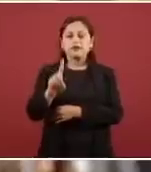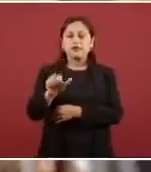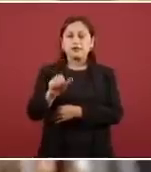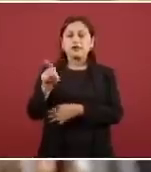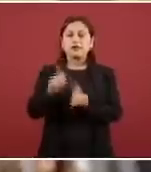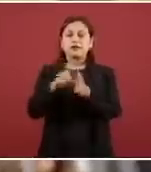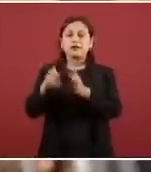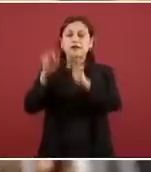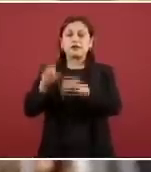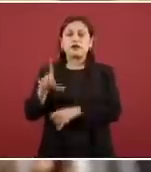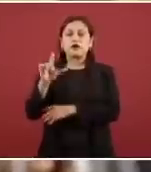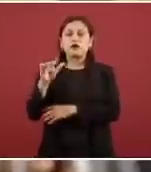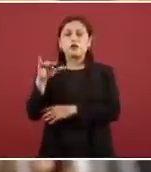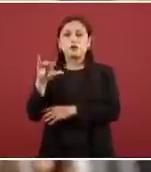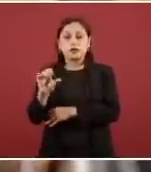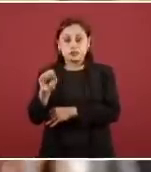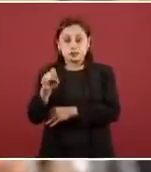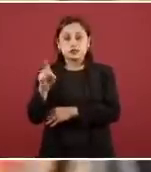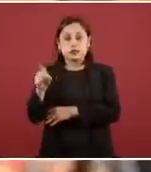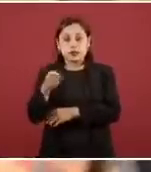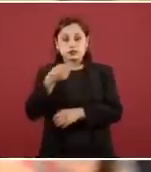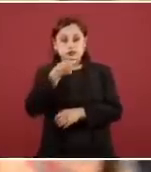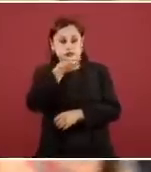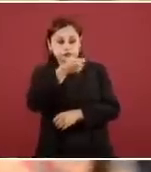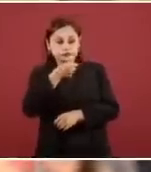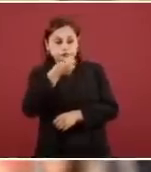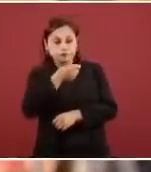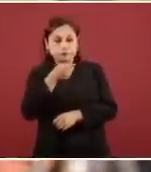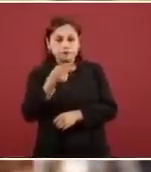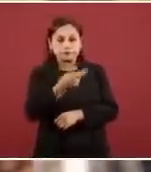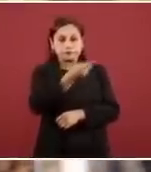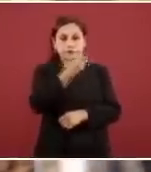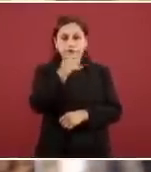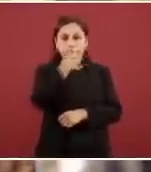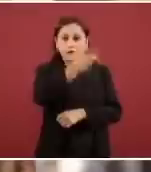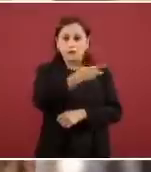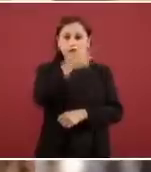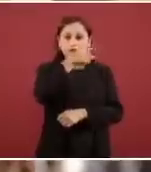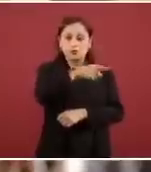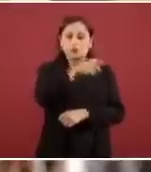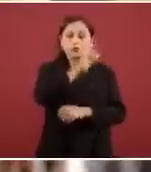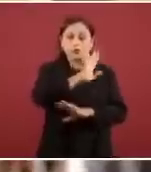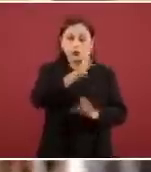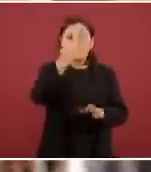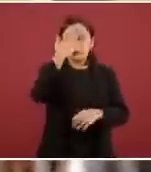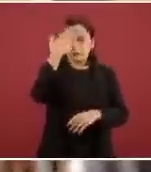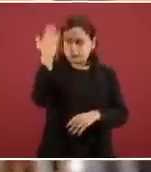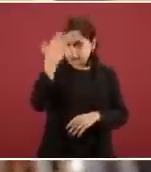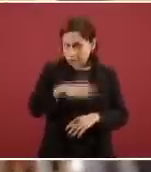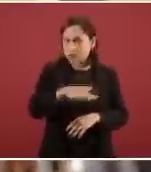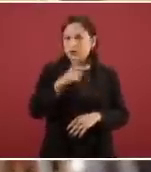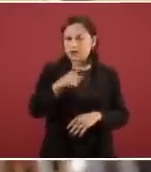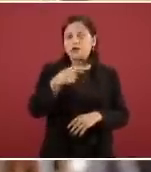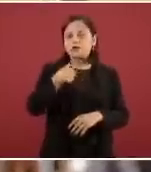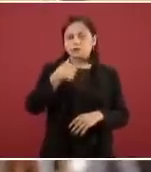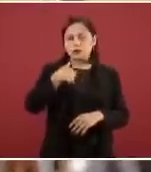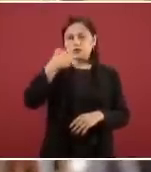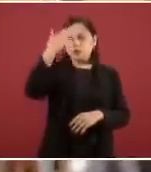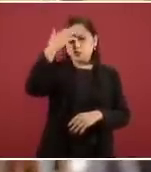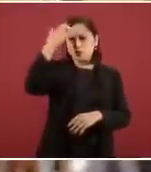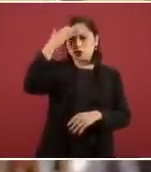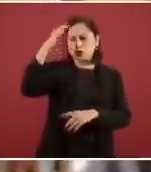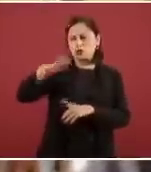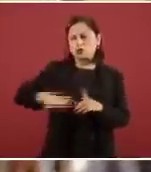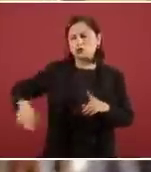también abordó el tema de Aldama, y usted señalaba que era un tema complejo. Sí, lo conozco y viví ahí en esa